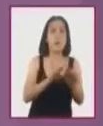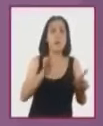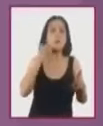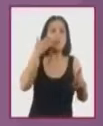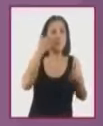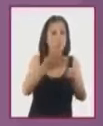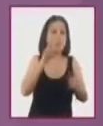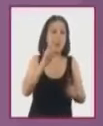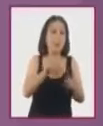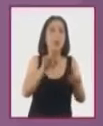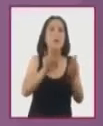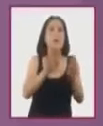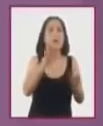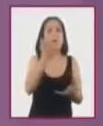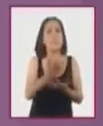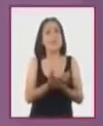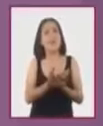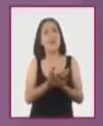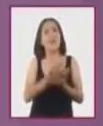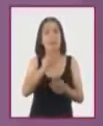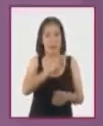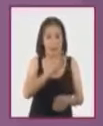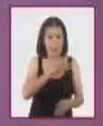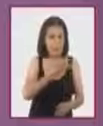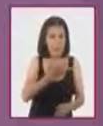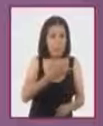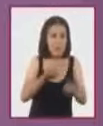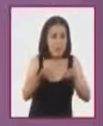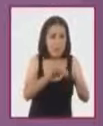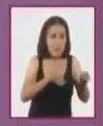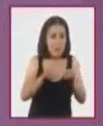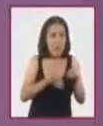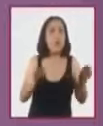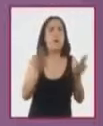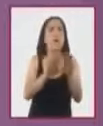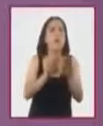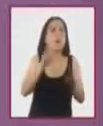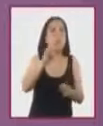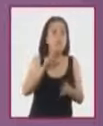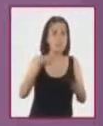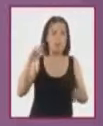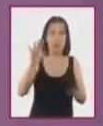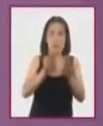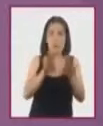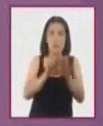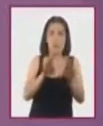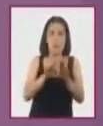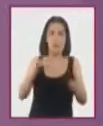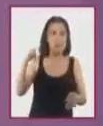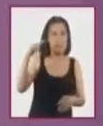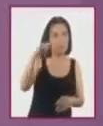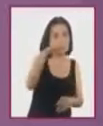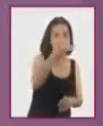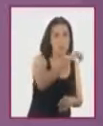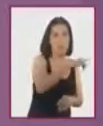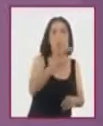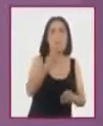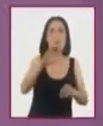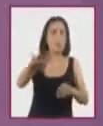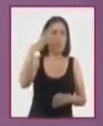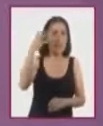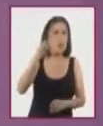que vemos en reposo tiene movimiento? ¿Cómo podemos saber si un objeto se mueve lento o rápido?